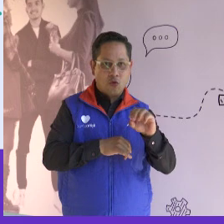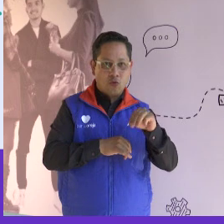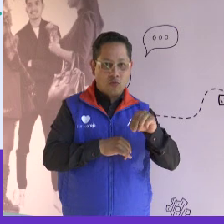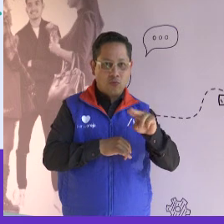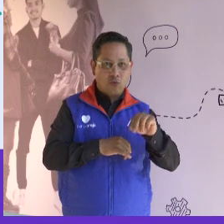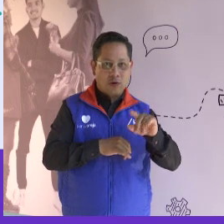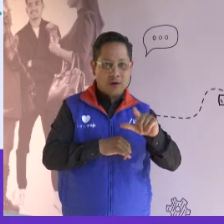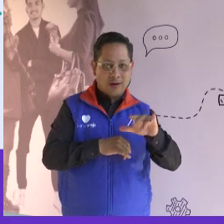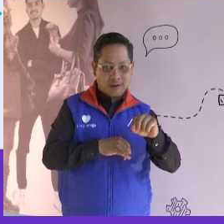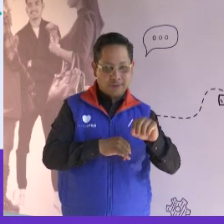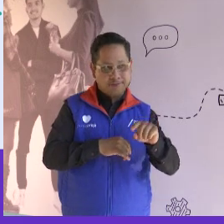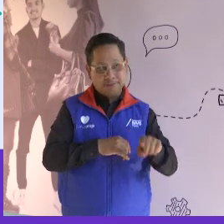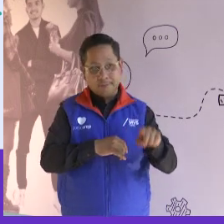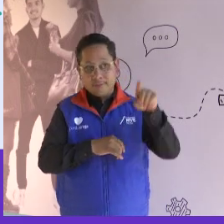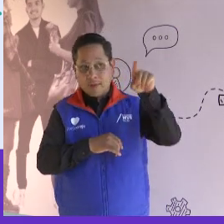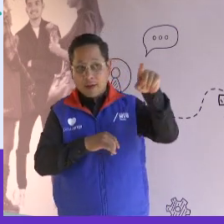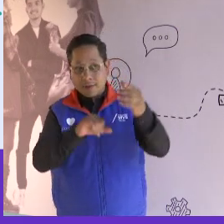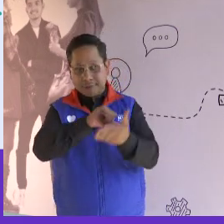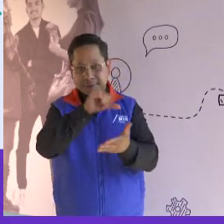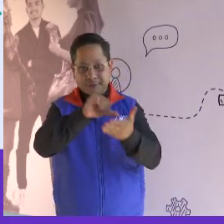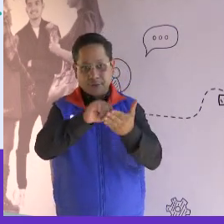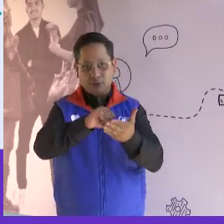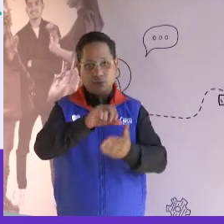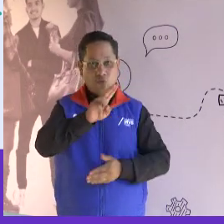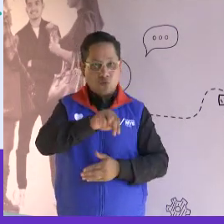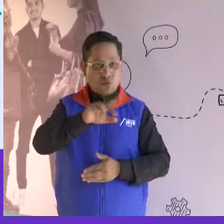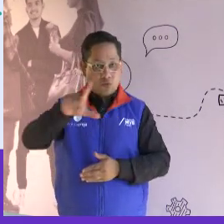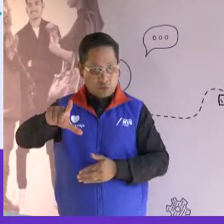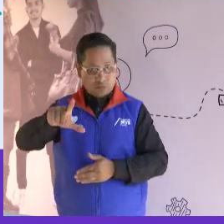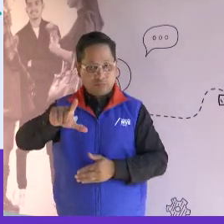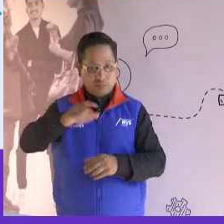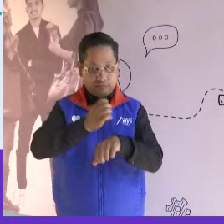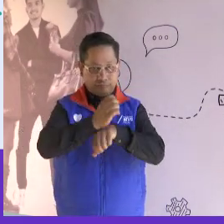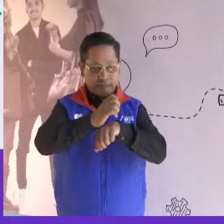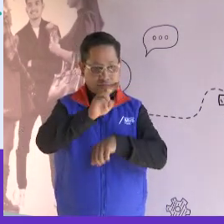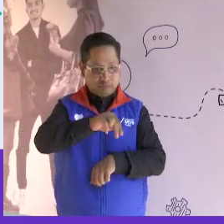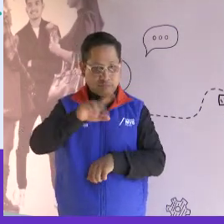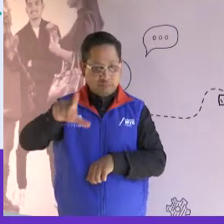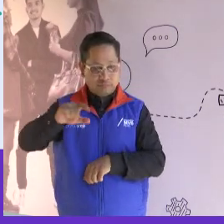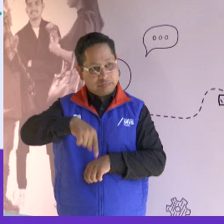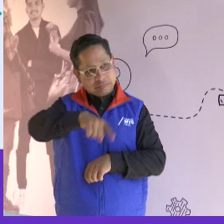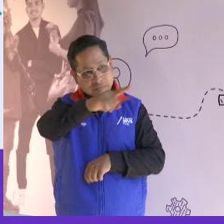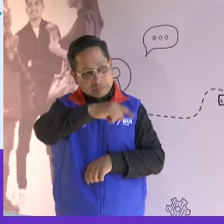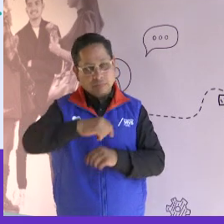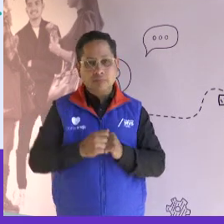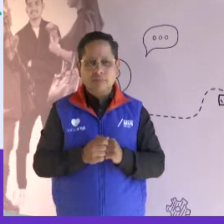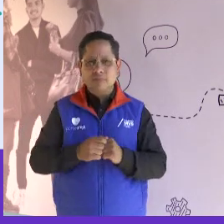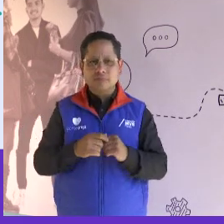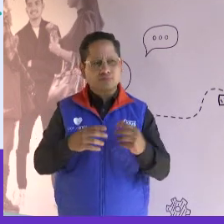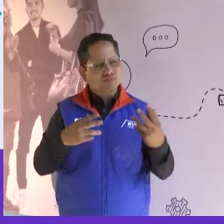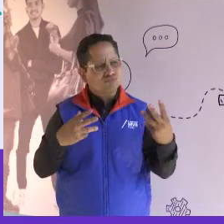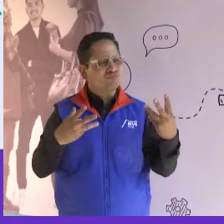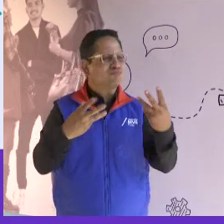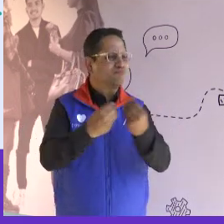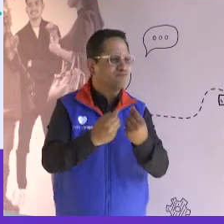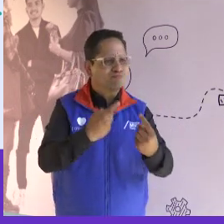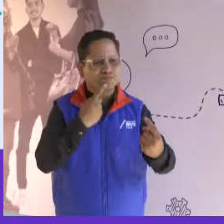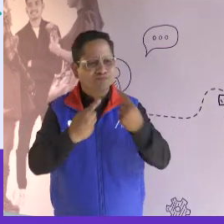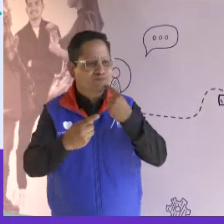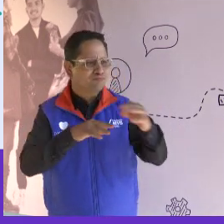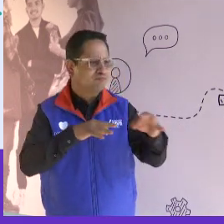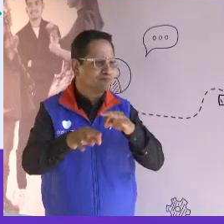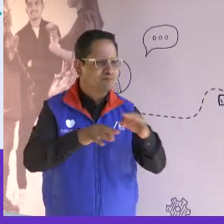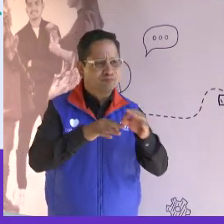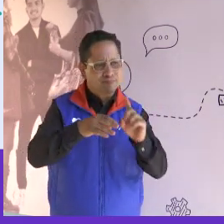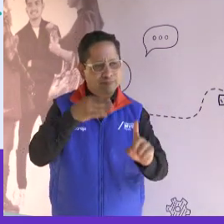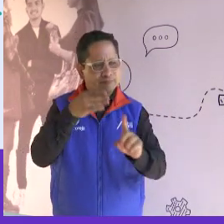Fortalecimiento en Nuevo León, que somos entidades fortalecedoras, ¿no? En ese sentido, cuando nos reunimos a trabajar temas